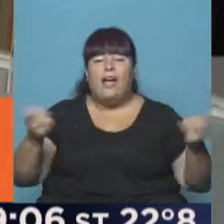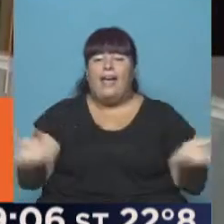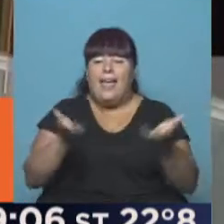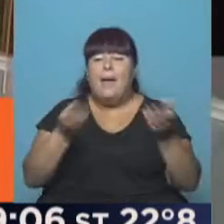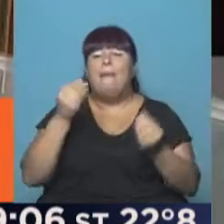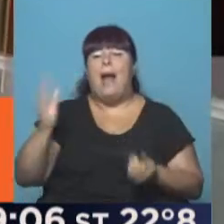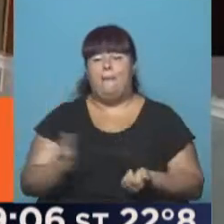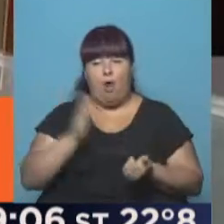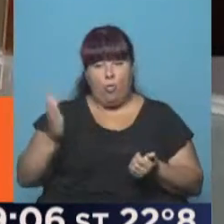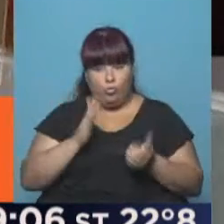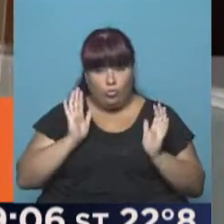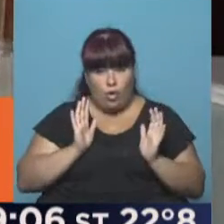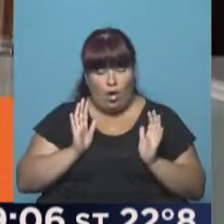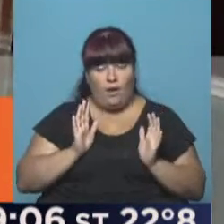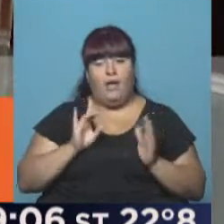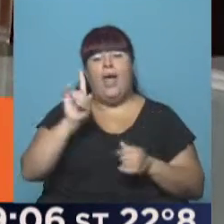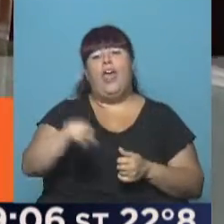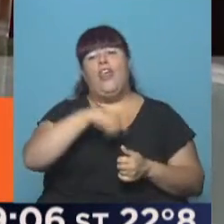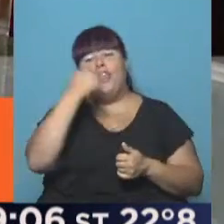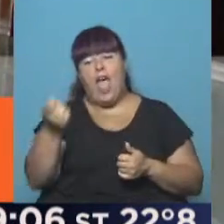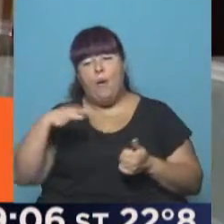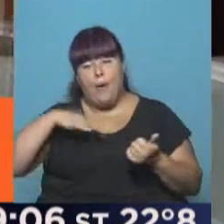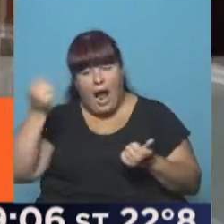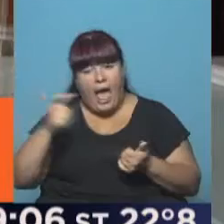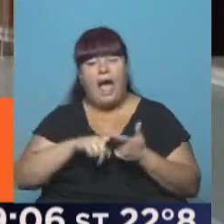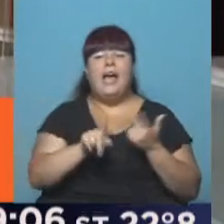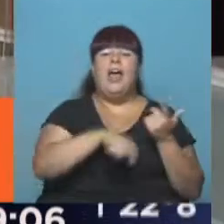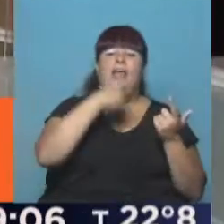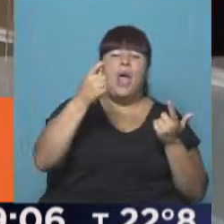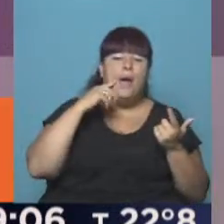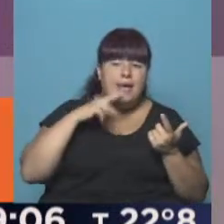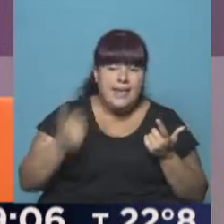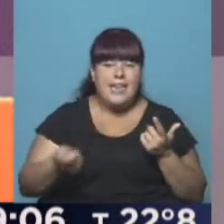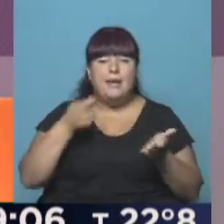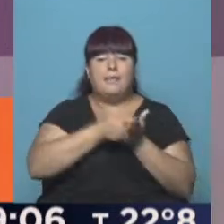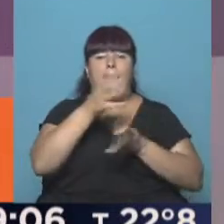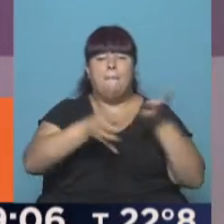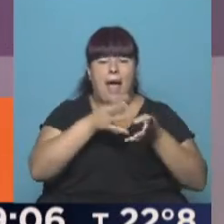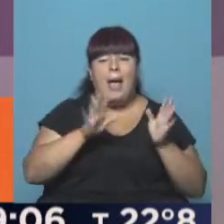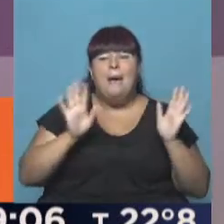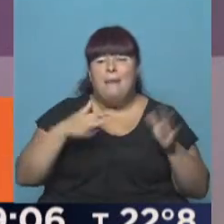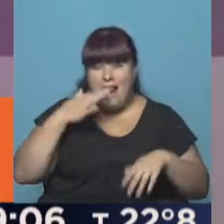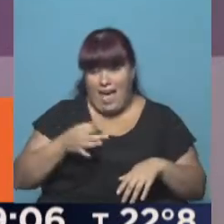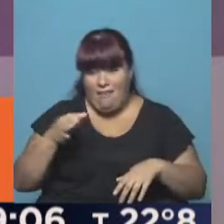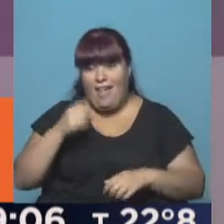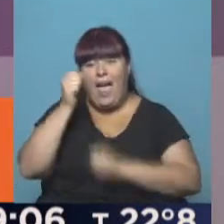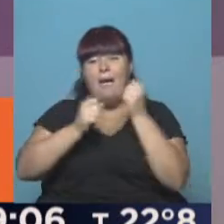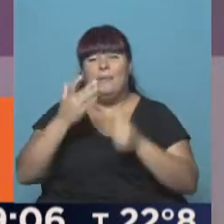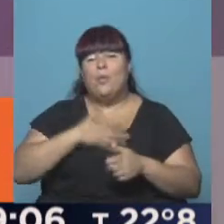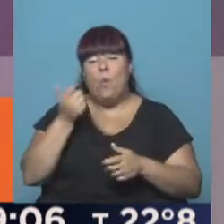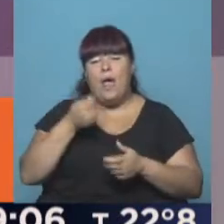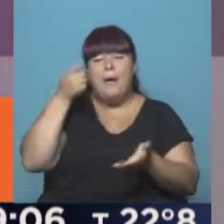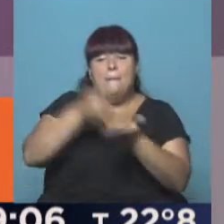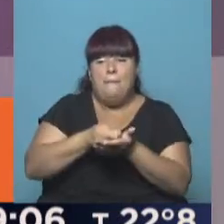para la producción te devuelven una parte de ganada es este deporte en el iva cuando invertirse en maquinarias pero la realidad es que el empresario primero